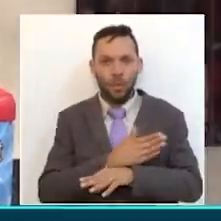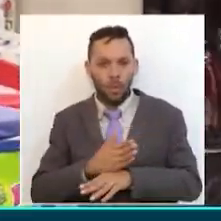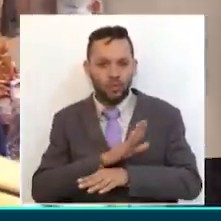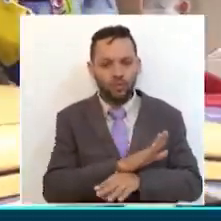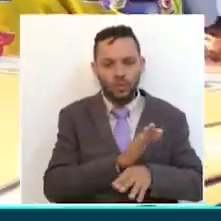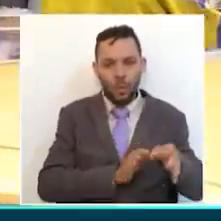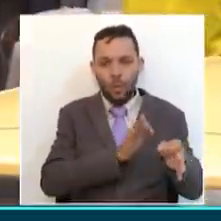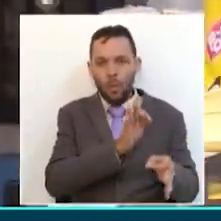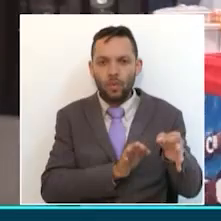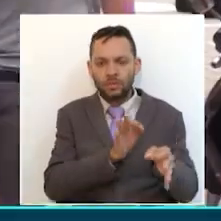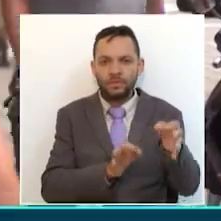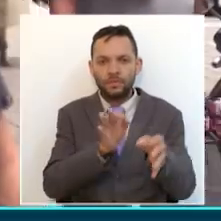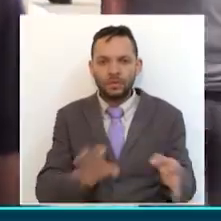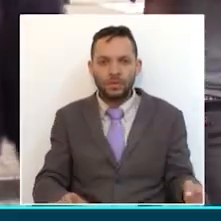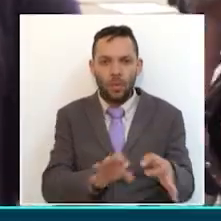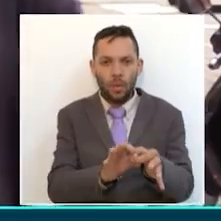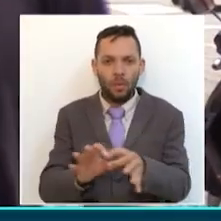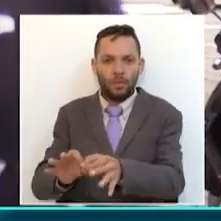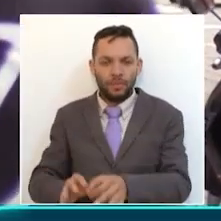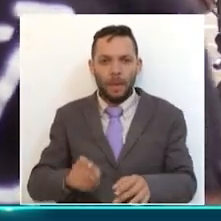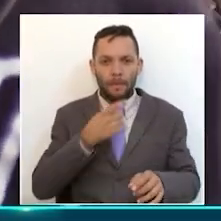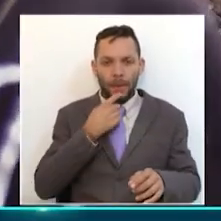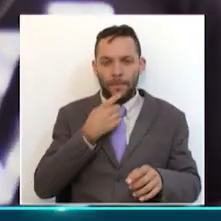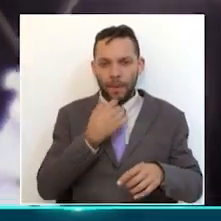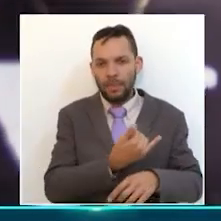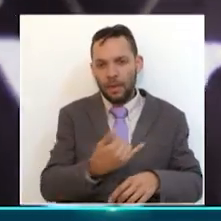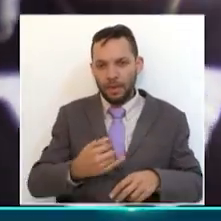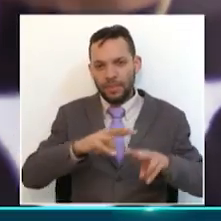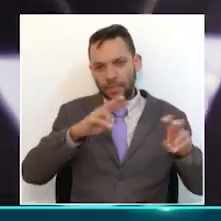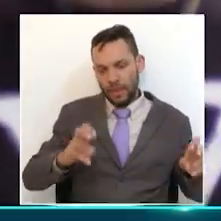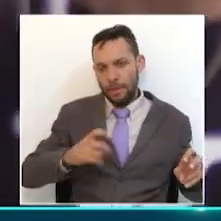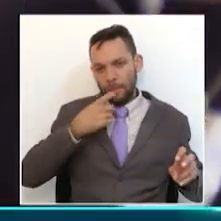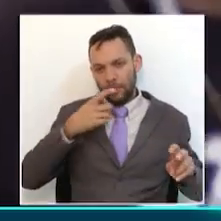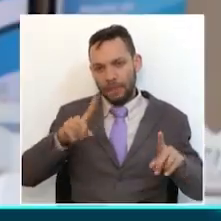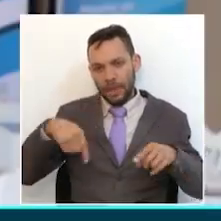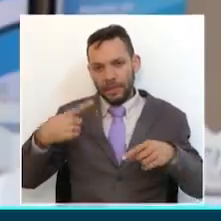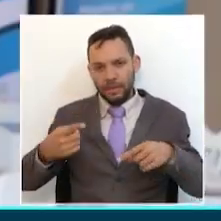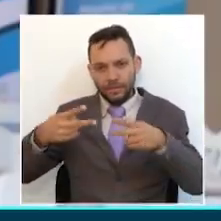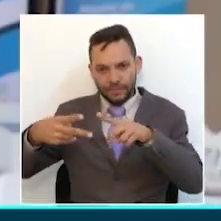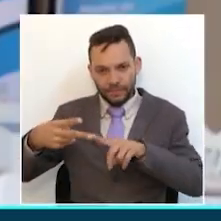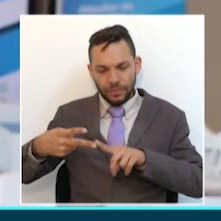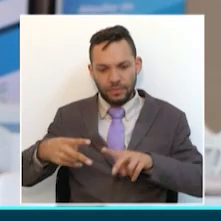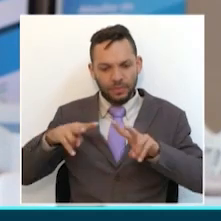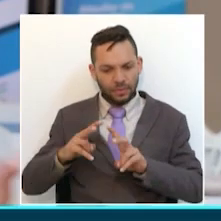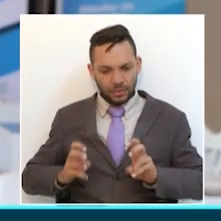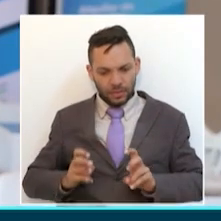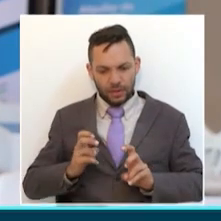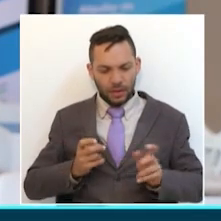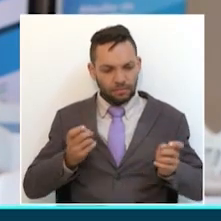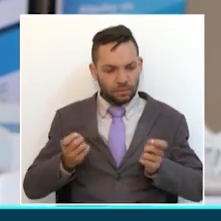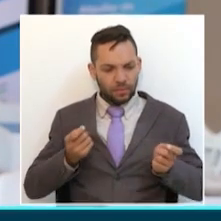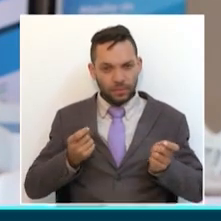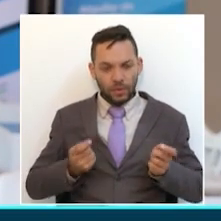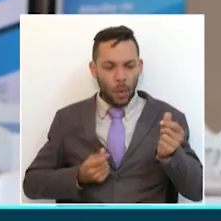lo que encontramos es que estos términos no se cumplen, eso como primer tema. Y lo otro, el régimen de solidaridad que existe entre el comerciante